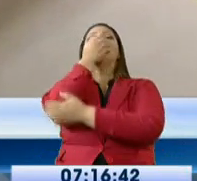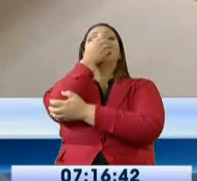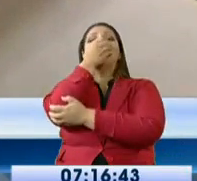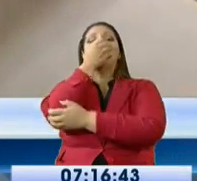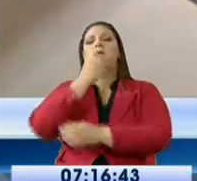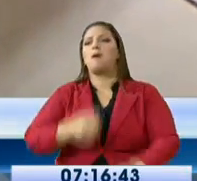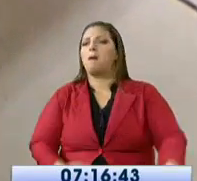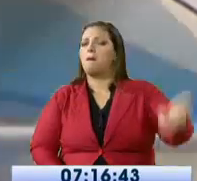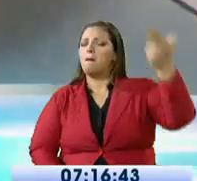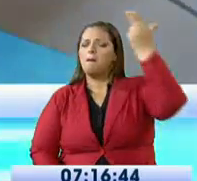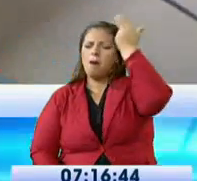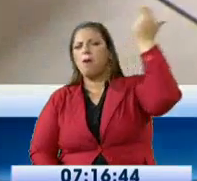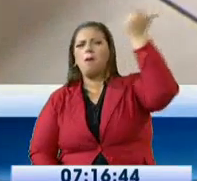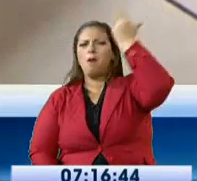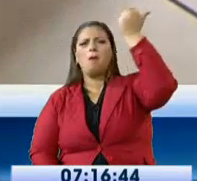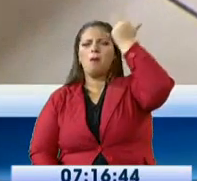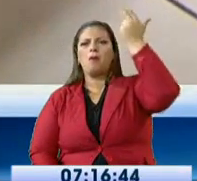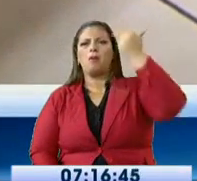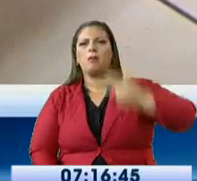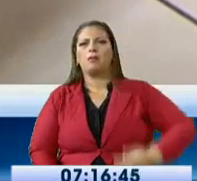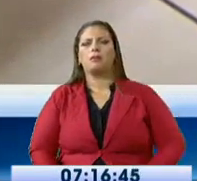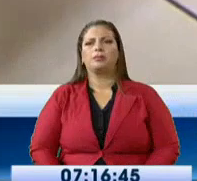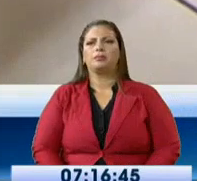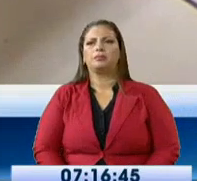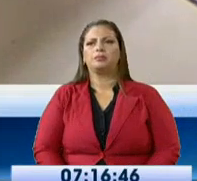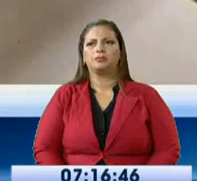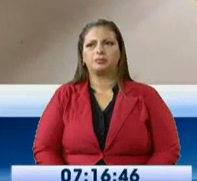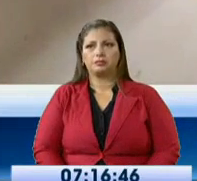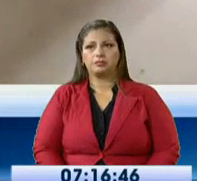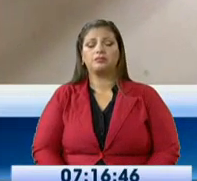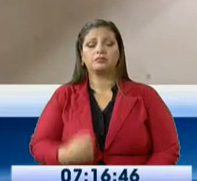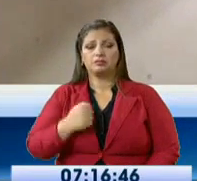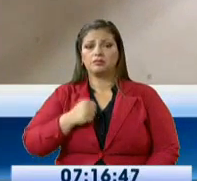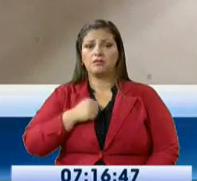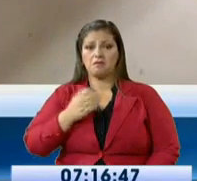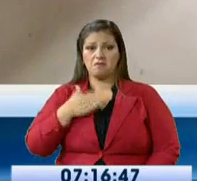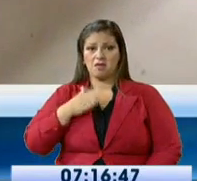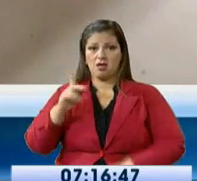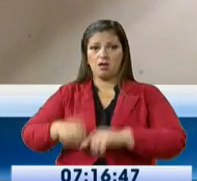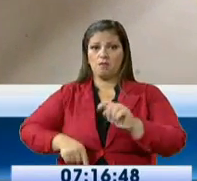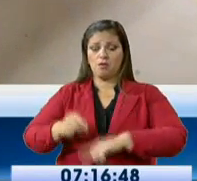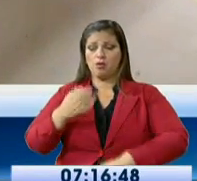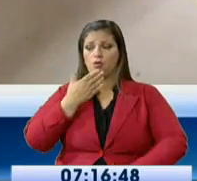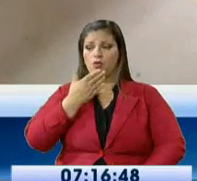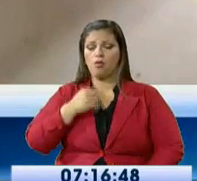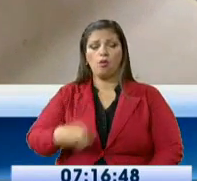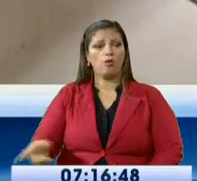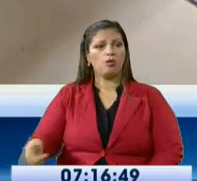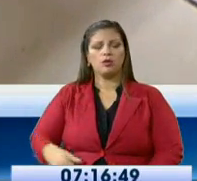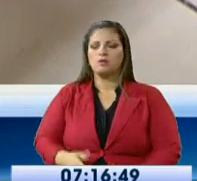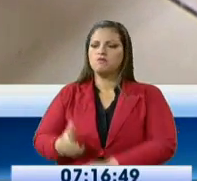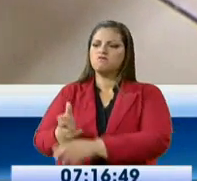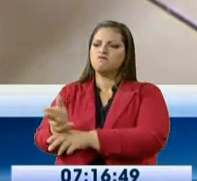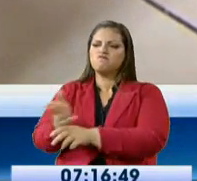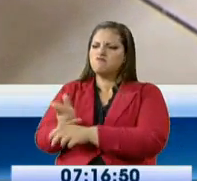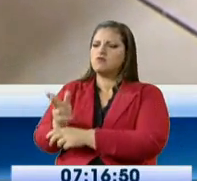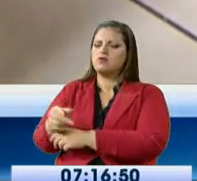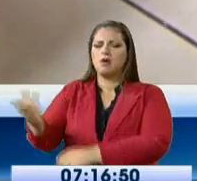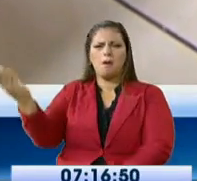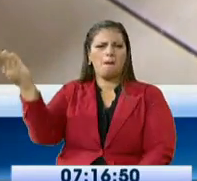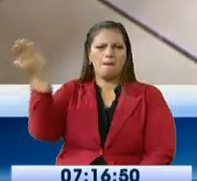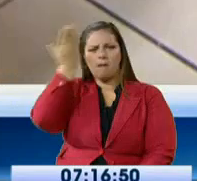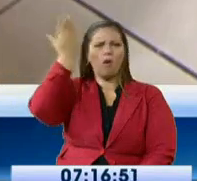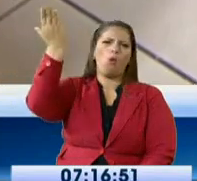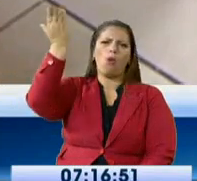Taja, mi armado. El señor, a mi amigo le rastrearon la pistola en la cabeza. Y lo golpearon,